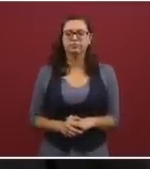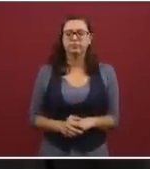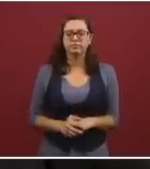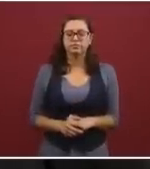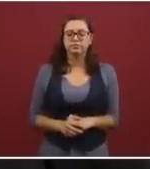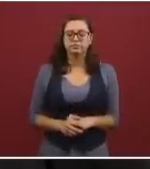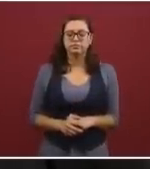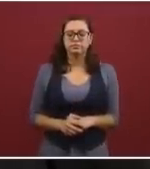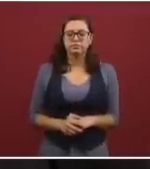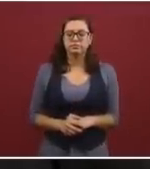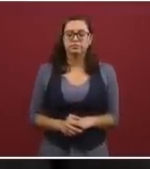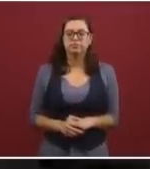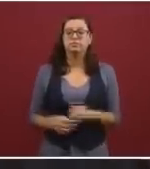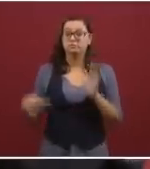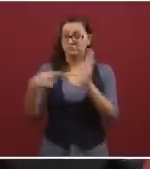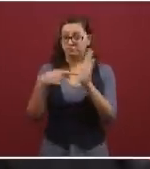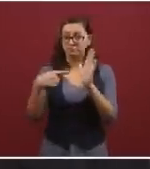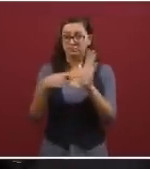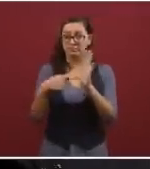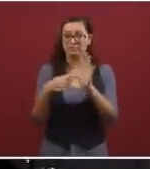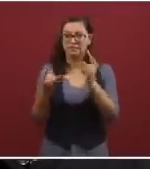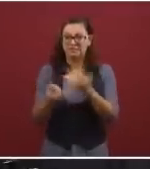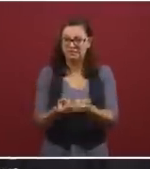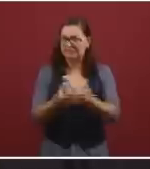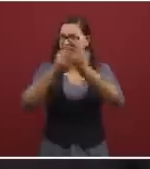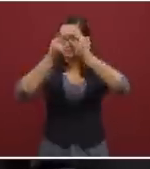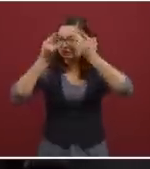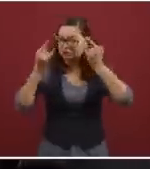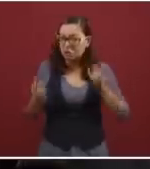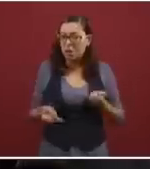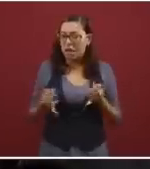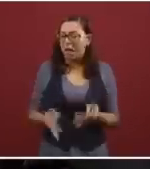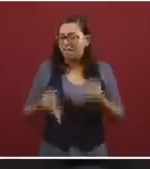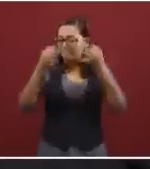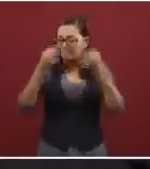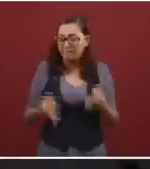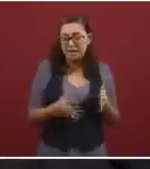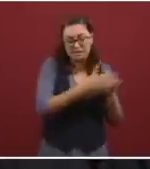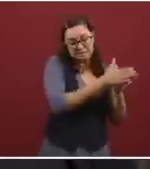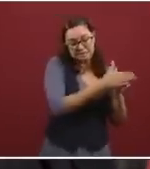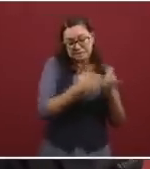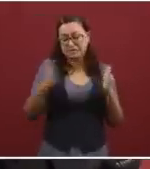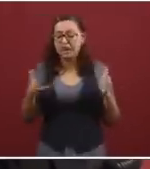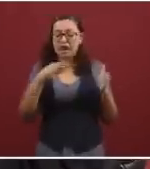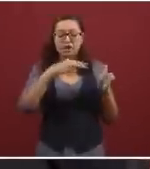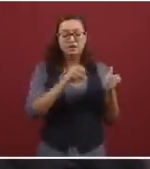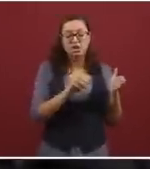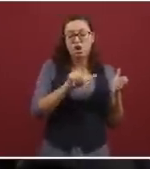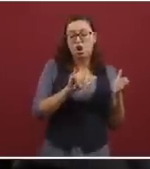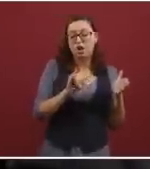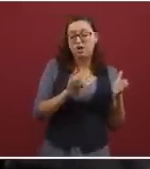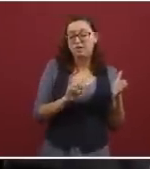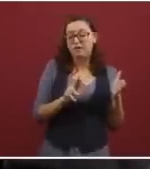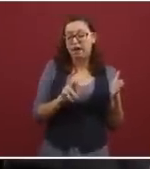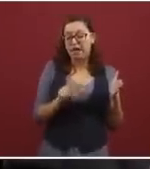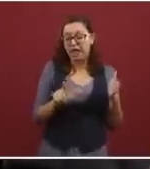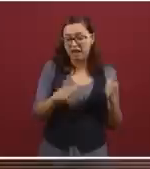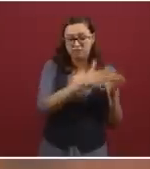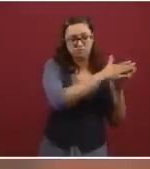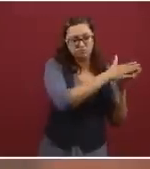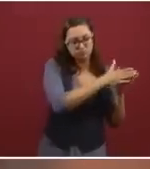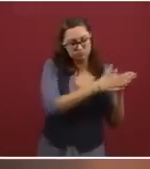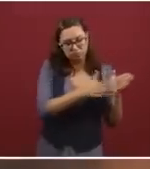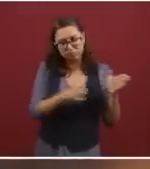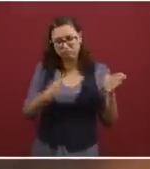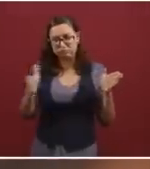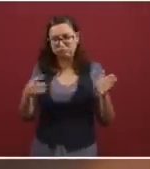sucedió en el periodo neoliberal o en una buena parte del